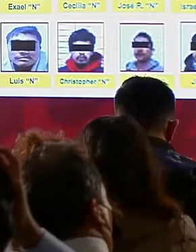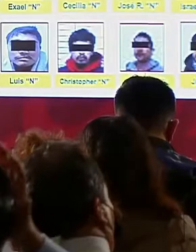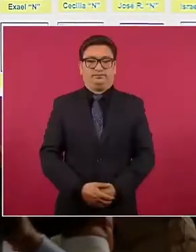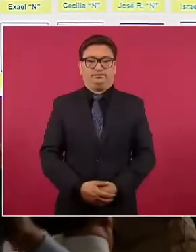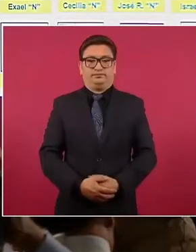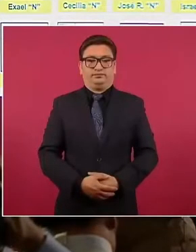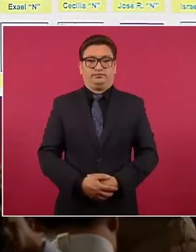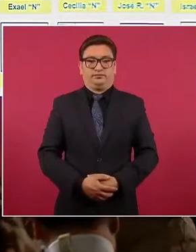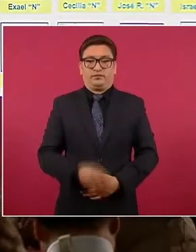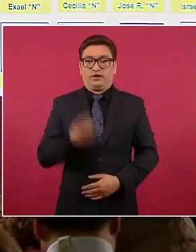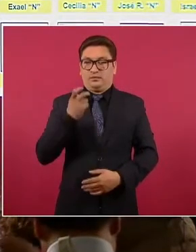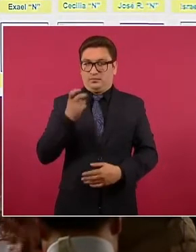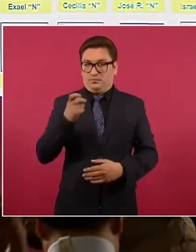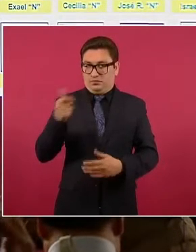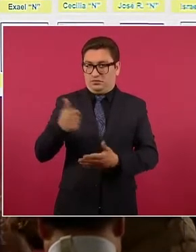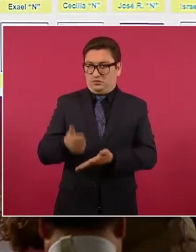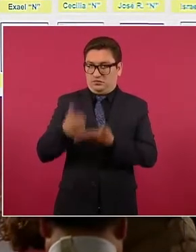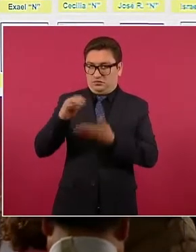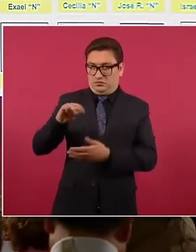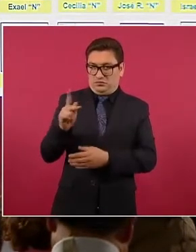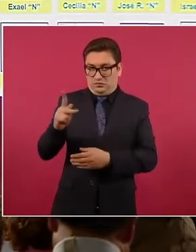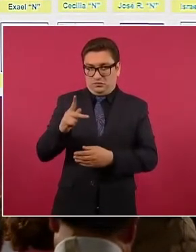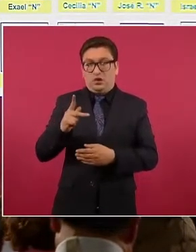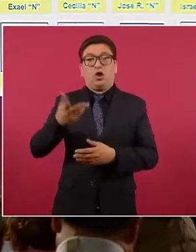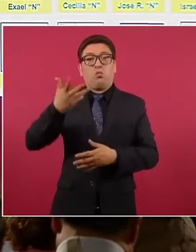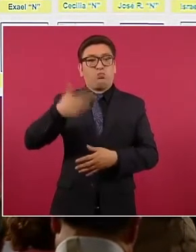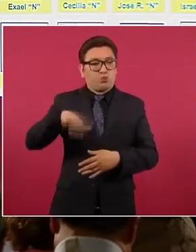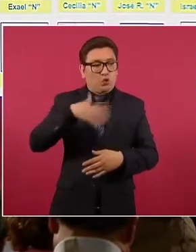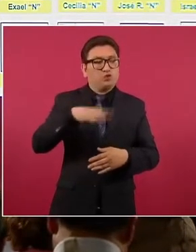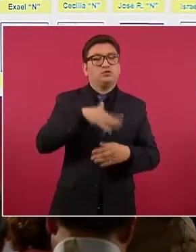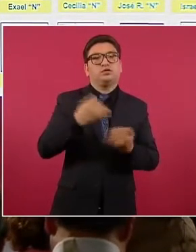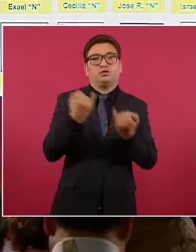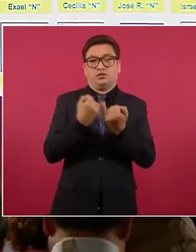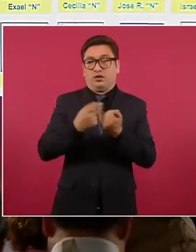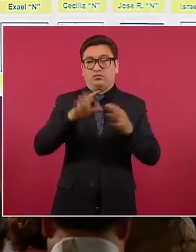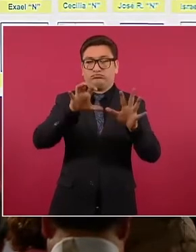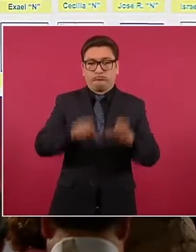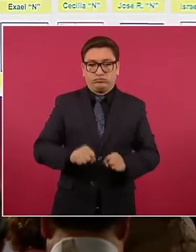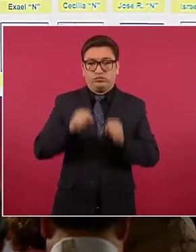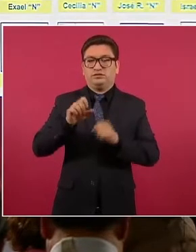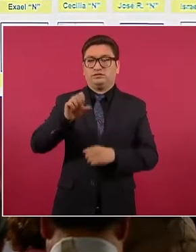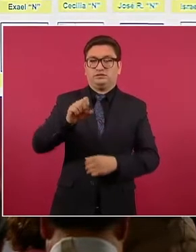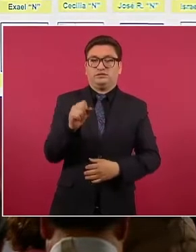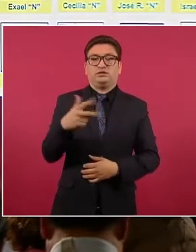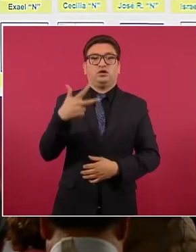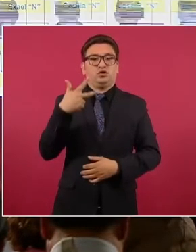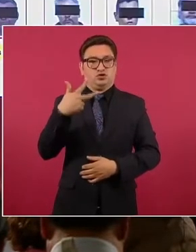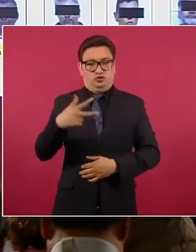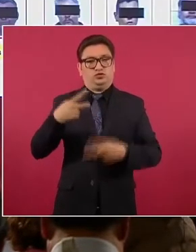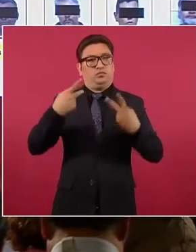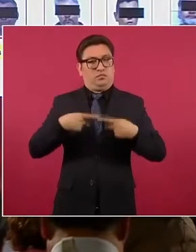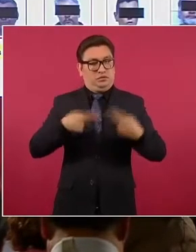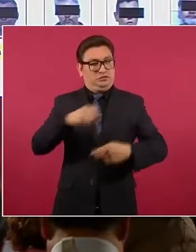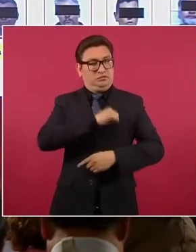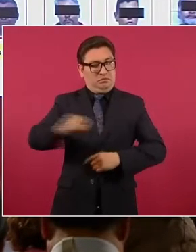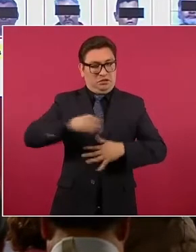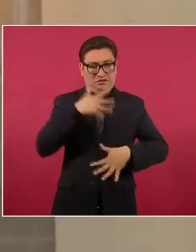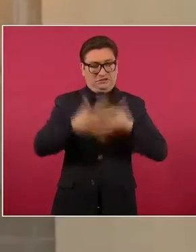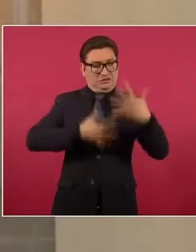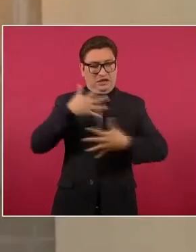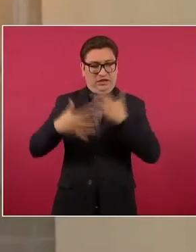de la autoridad ministerial órdenes de cateo y a la fecha han detenido a 68 generadores de violencia,